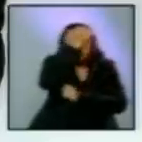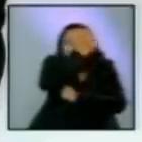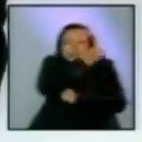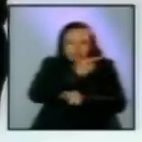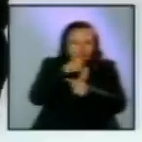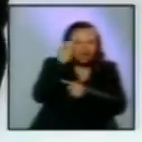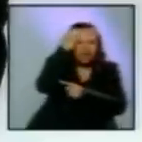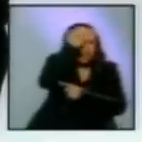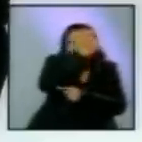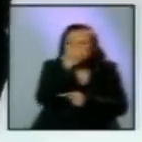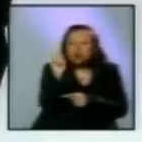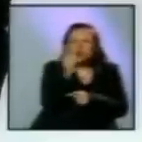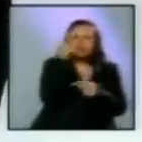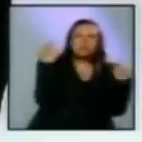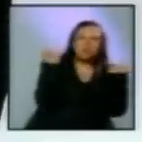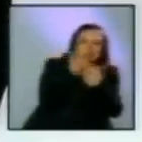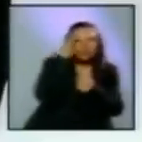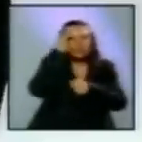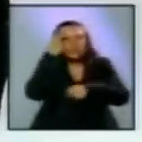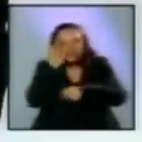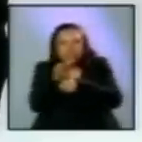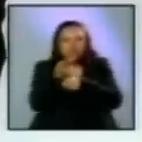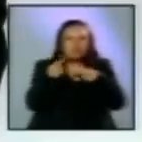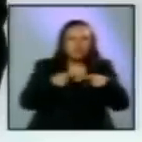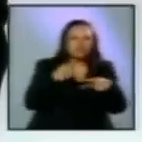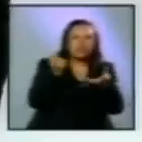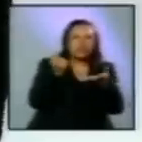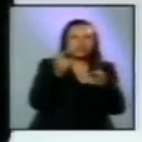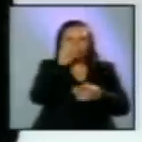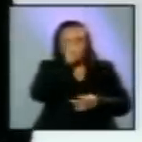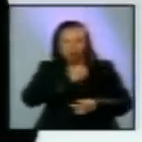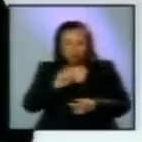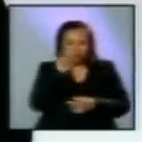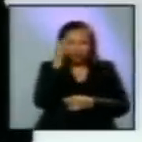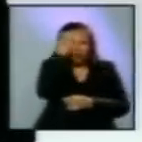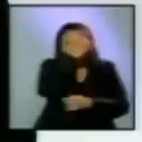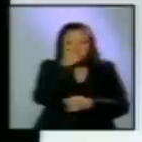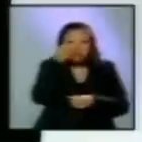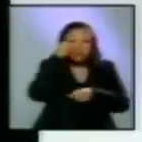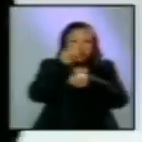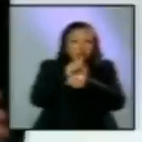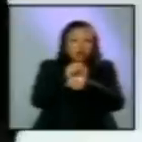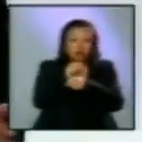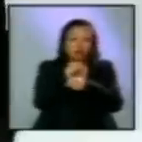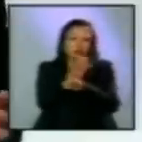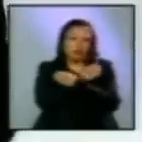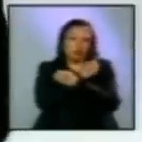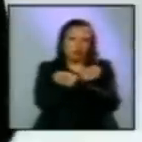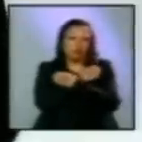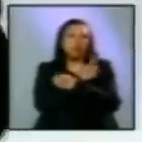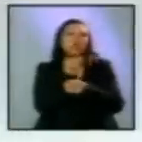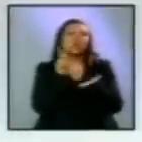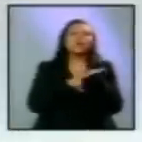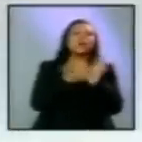evaluación universal de maestros, de directores, de inspectores y también la evaluación de los secretarios de Educación Pública, porque no se vale